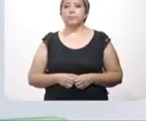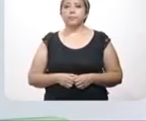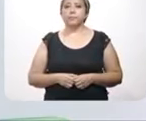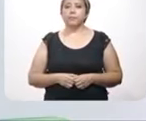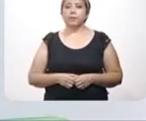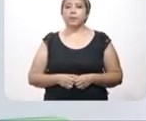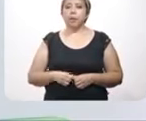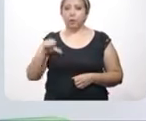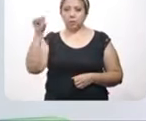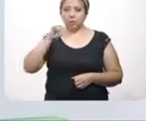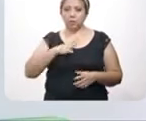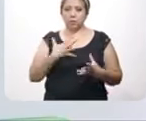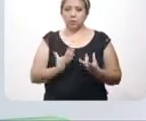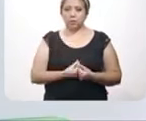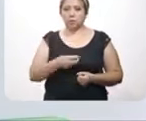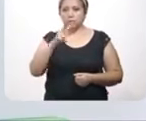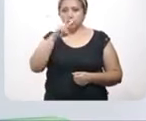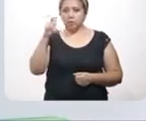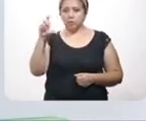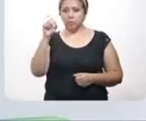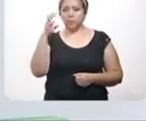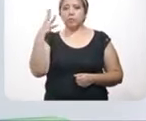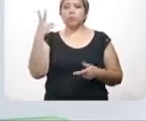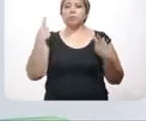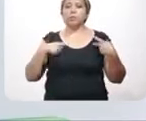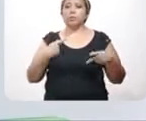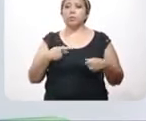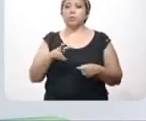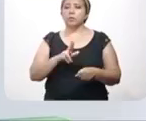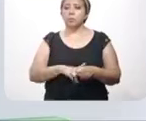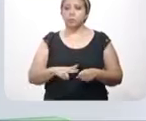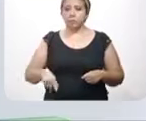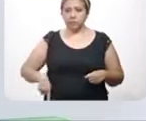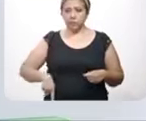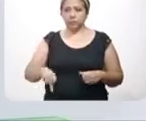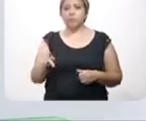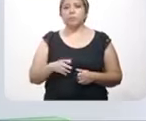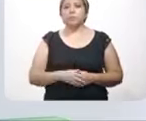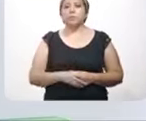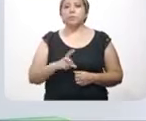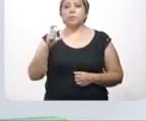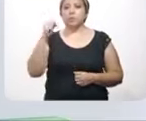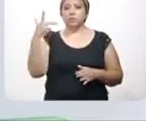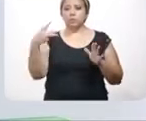ingresos diarios. El día de hoy tenemos 224 pacientes en hospitales públicos.